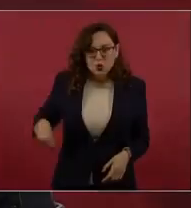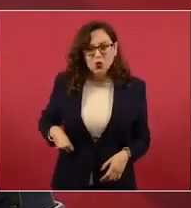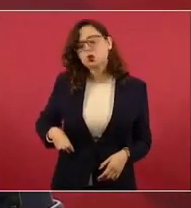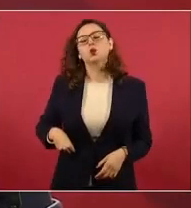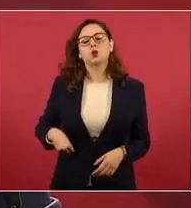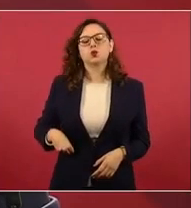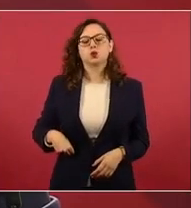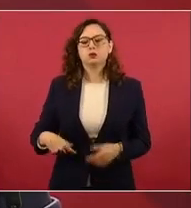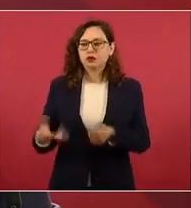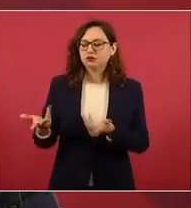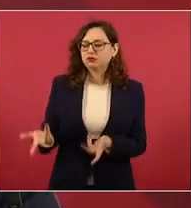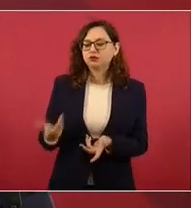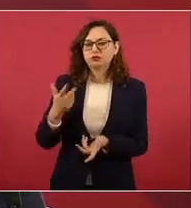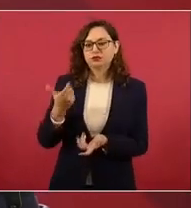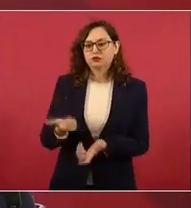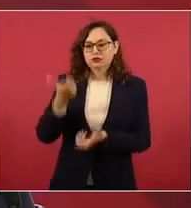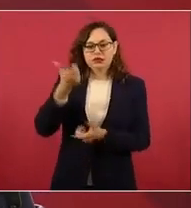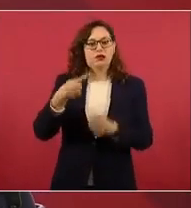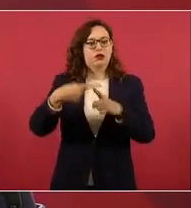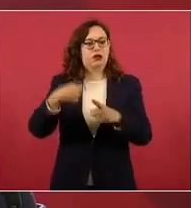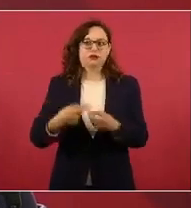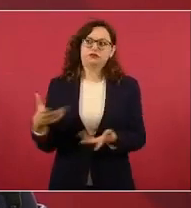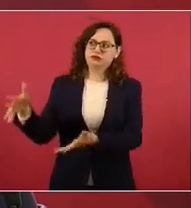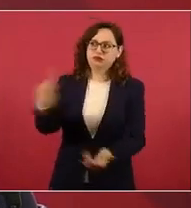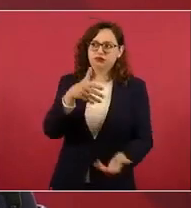al presupuesto, que es dinero del pueblo,